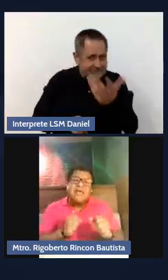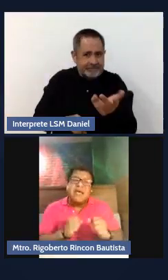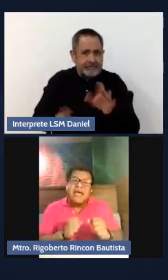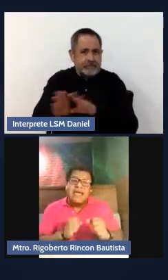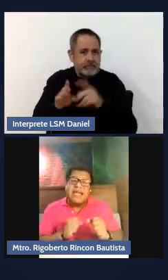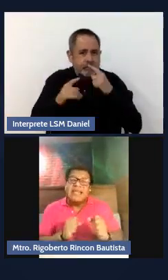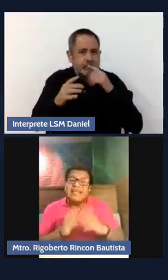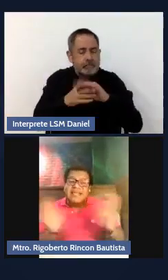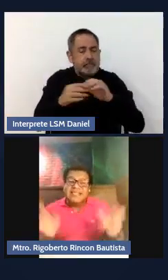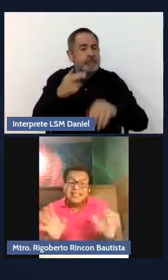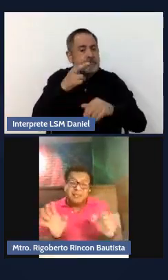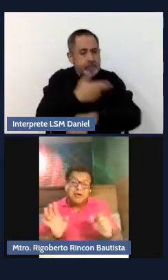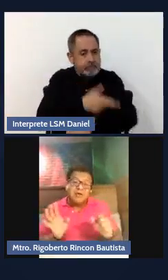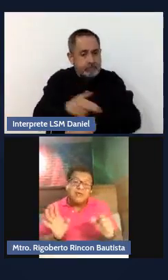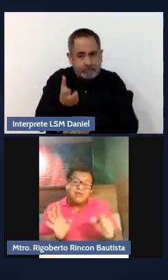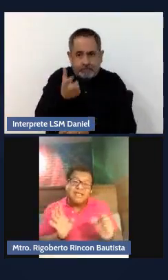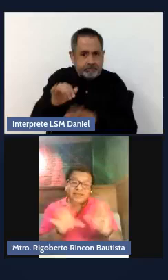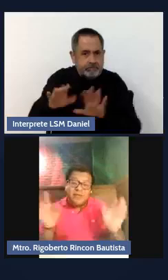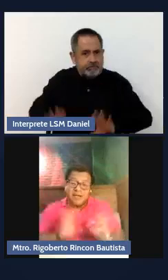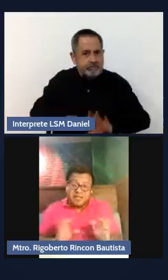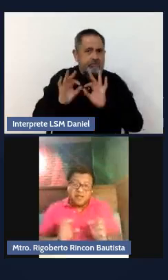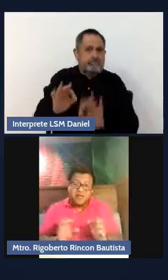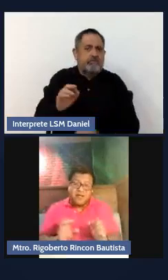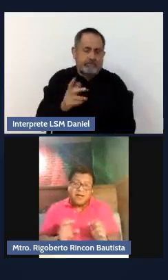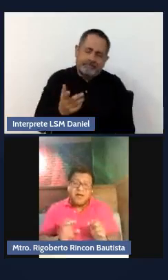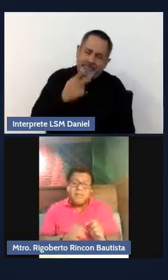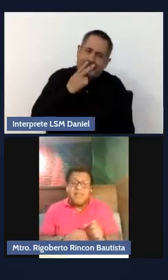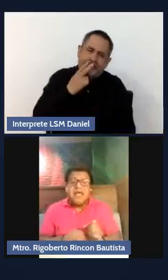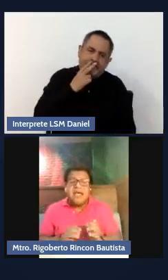hacer este tipo de conductas como el hecho de fumar, ¿no?